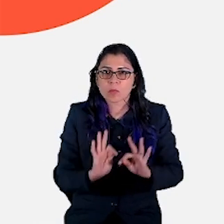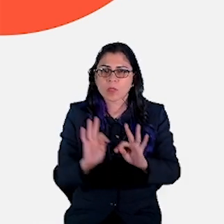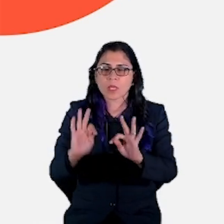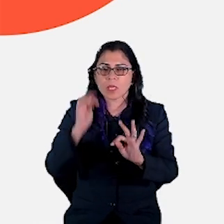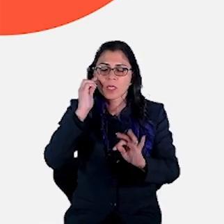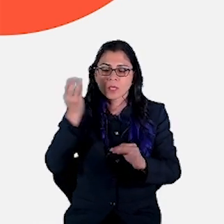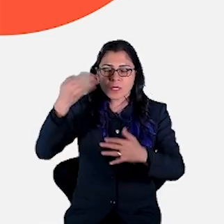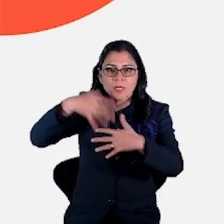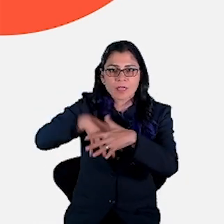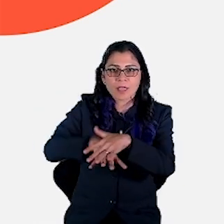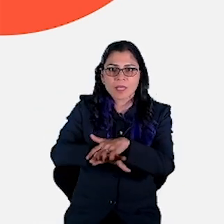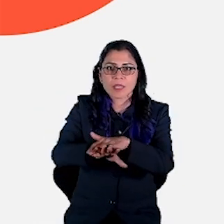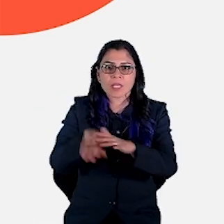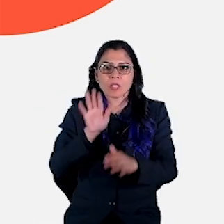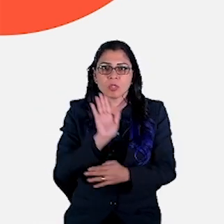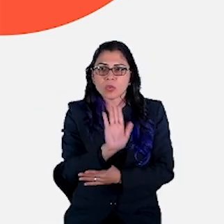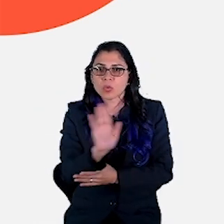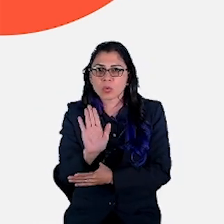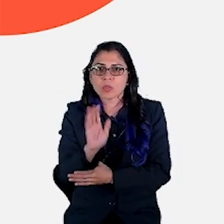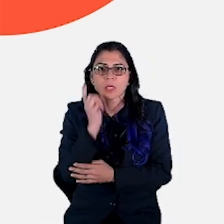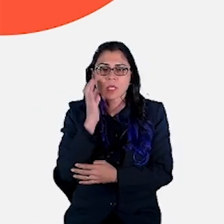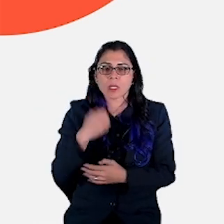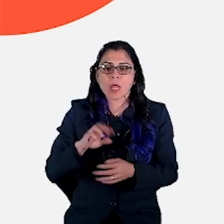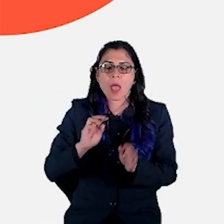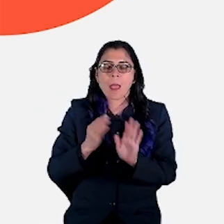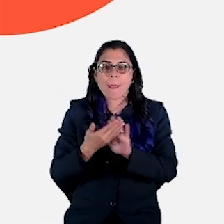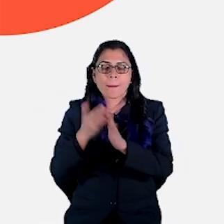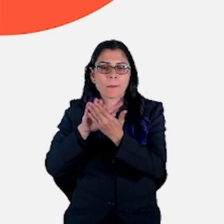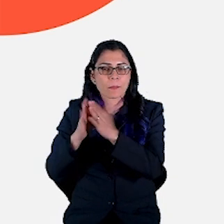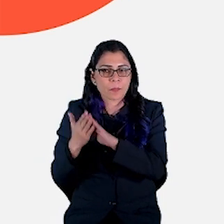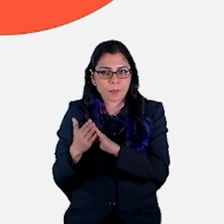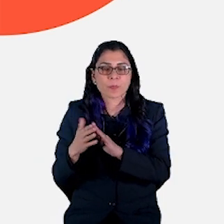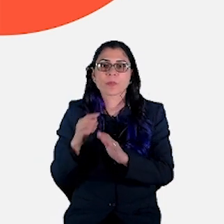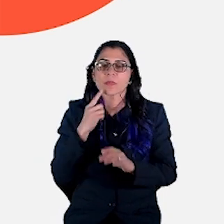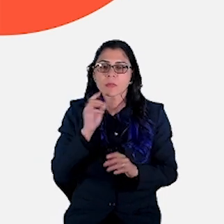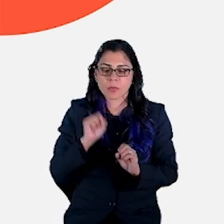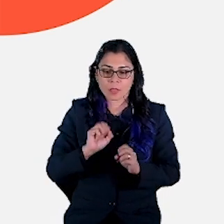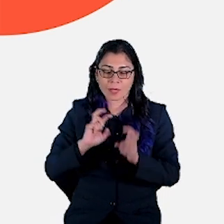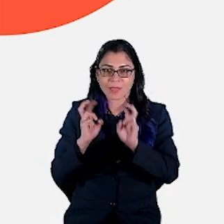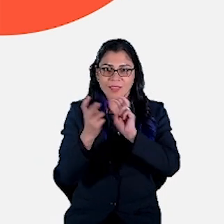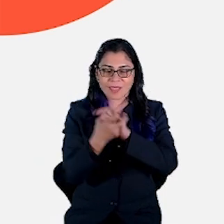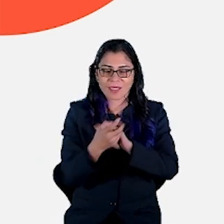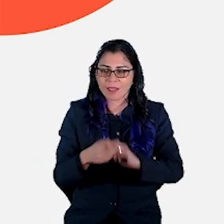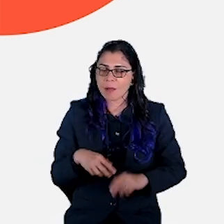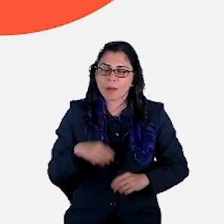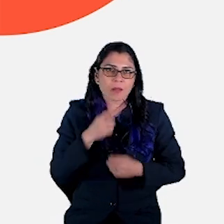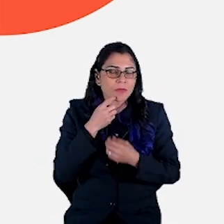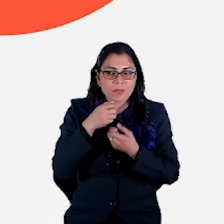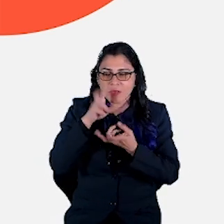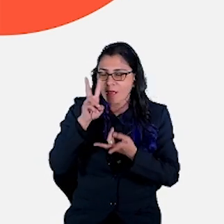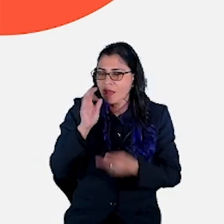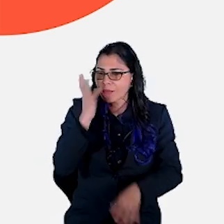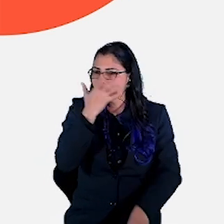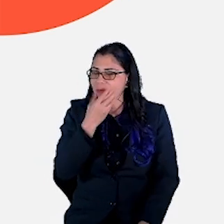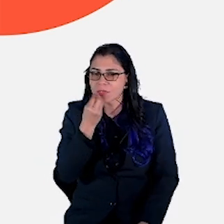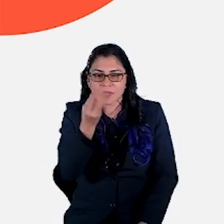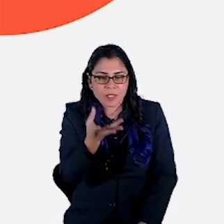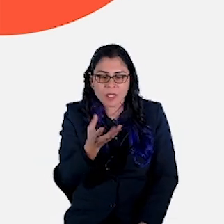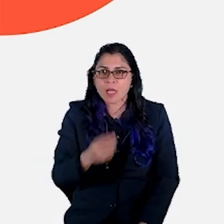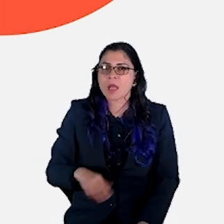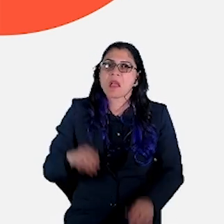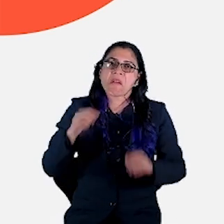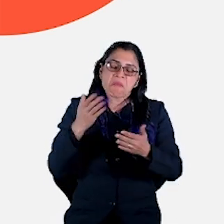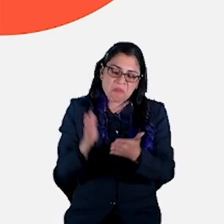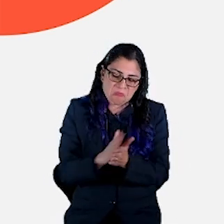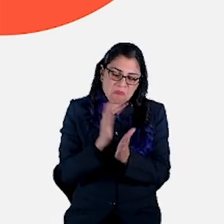sumergirte en sus eh En estos pueblos en donde te transforma realmente Una cosa es verlo en un libro O en un museo